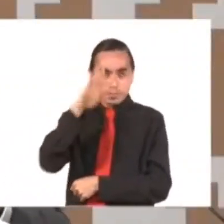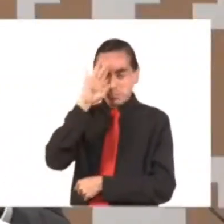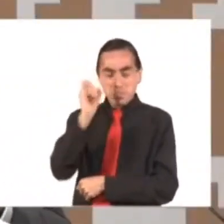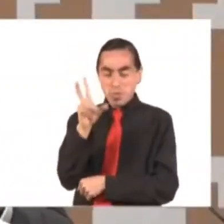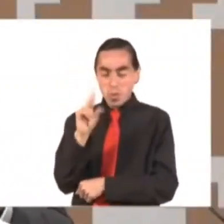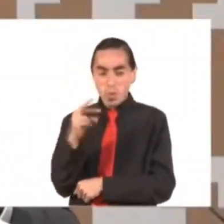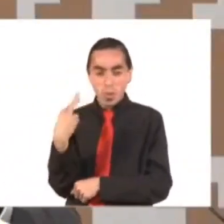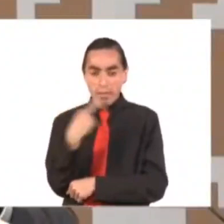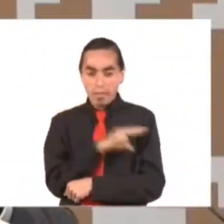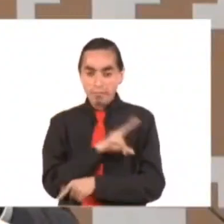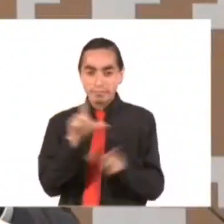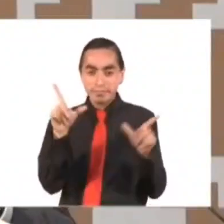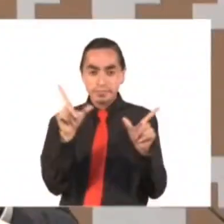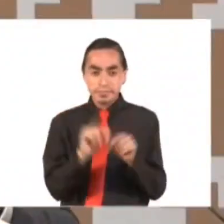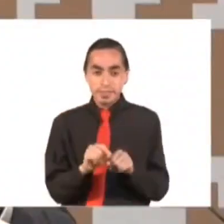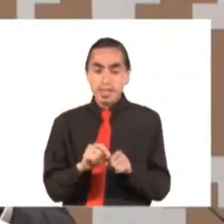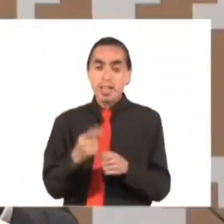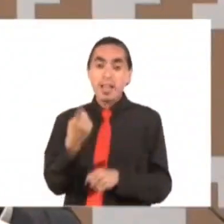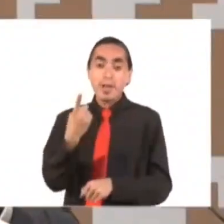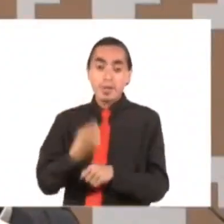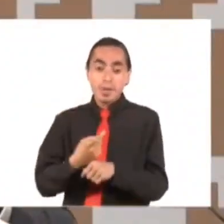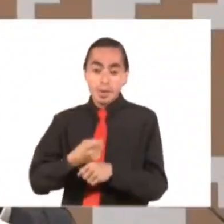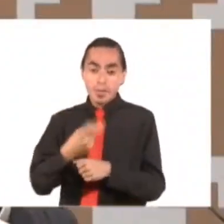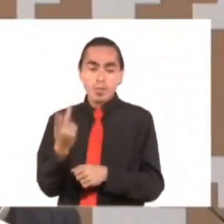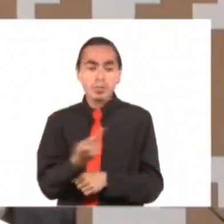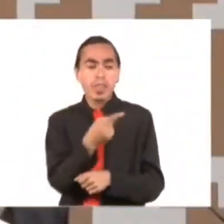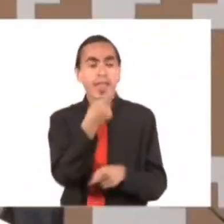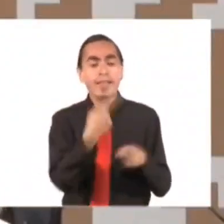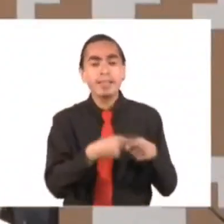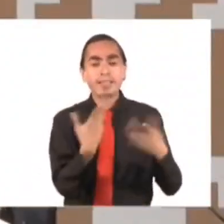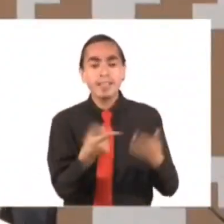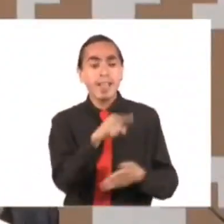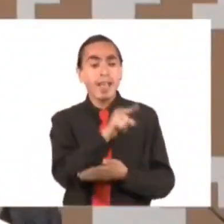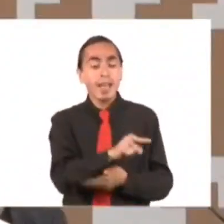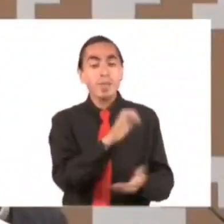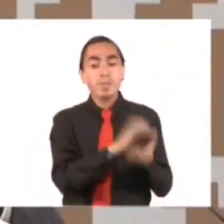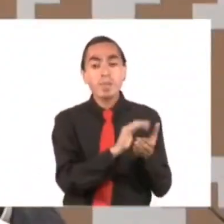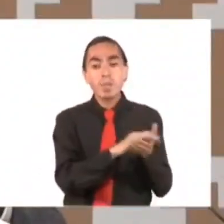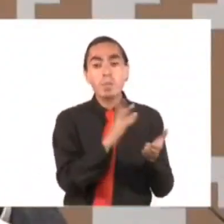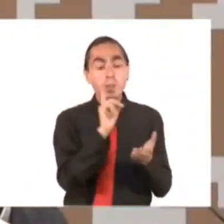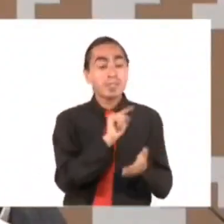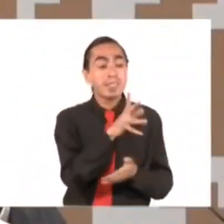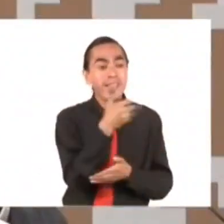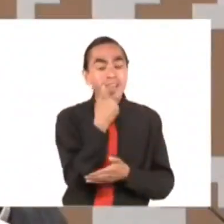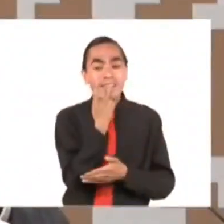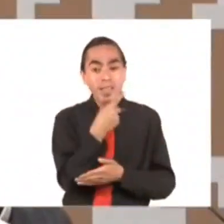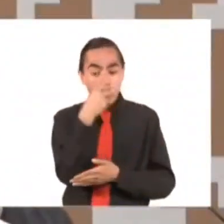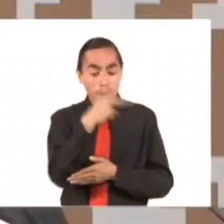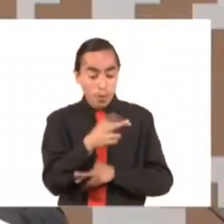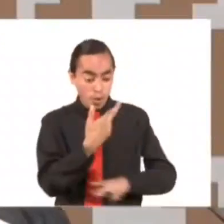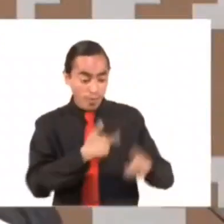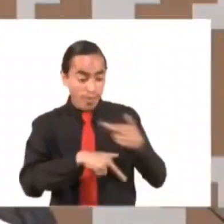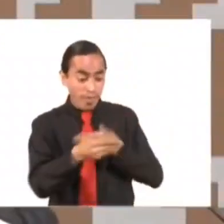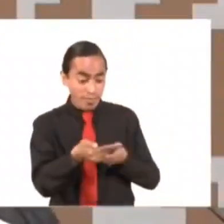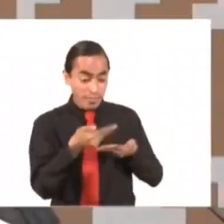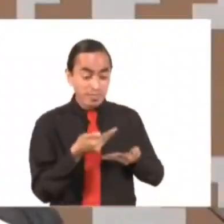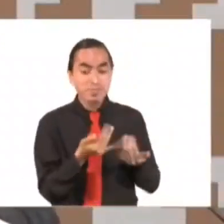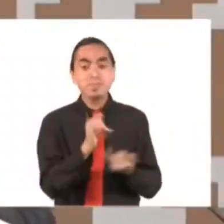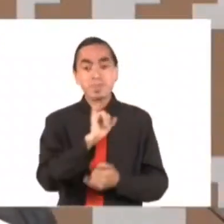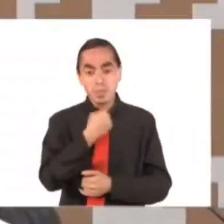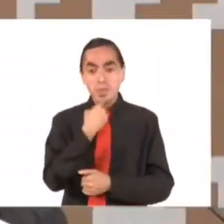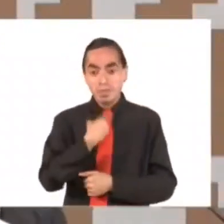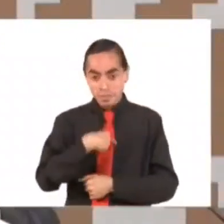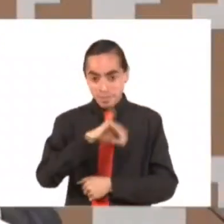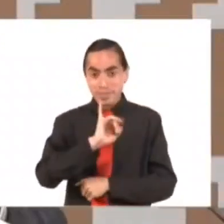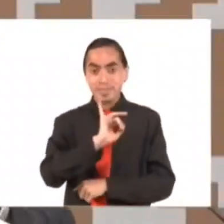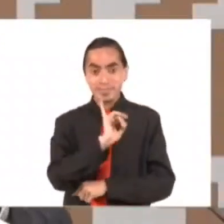creo que la primera pregunta fue hacia mi esposa, si gustaría regresarse a México, y dijeron que sí, toda la familia. Entonces